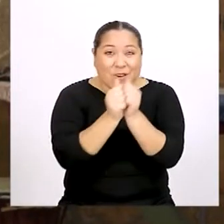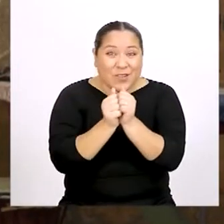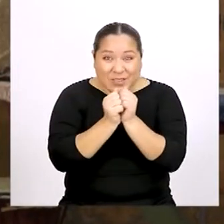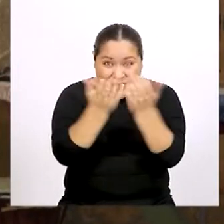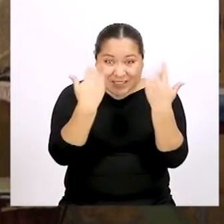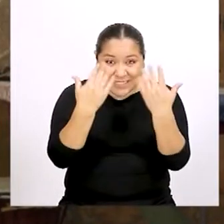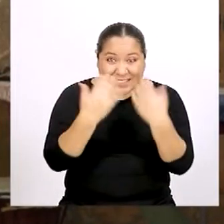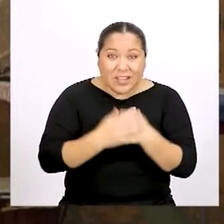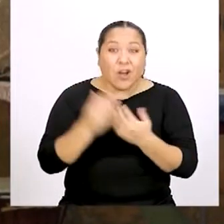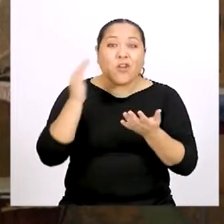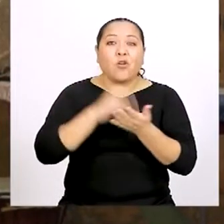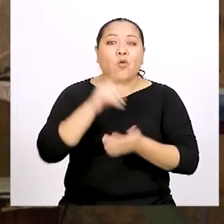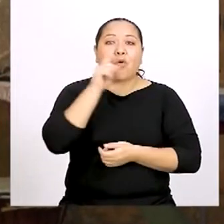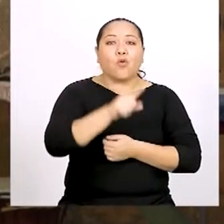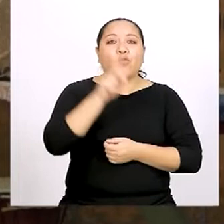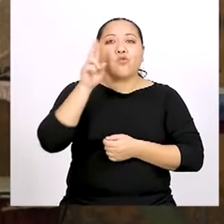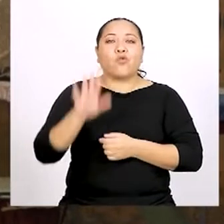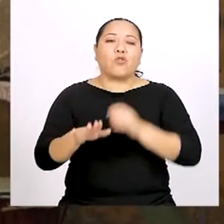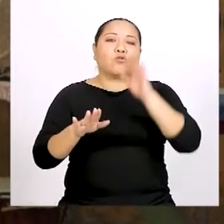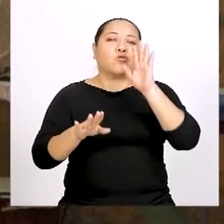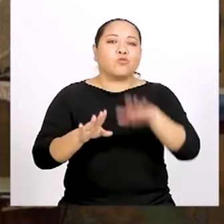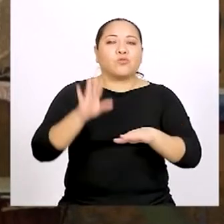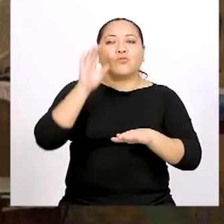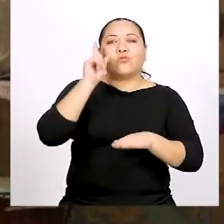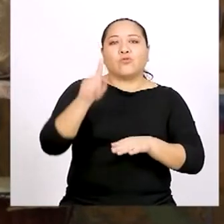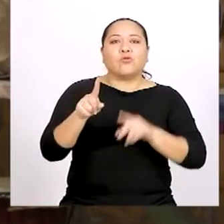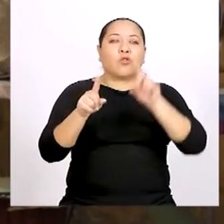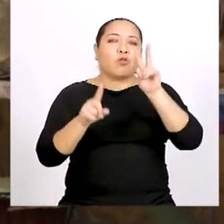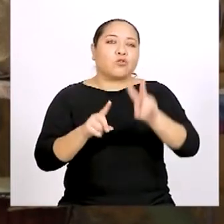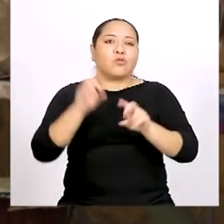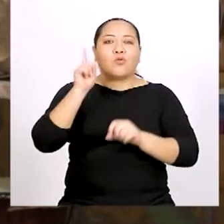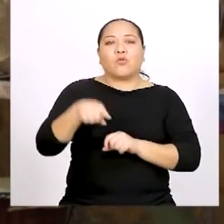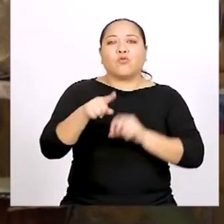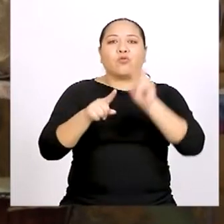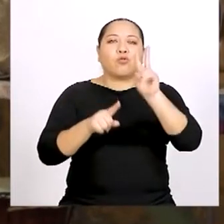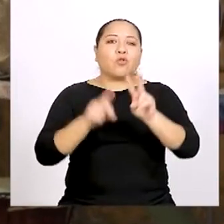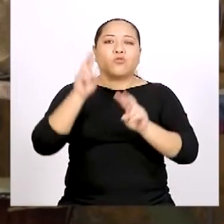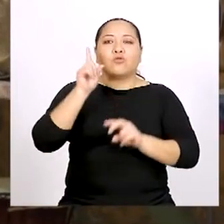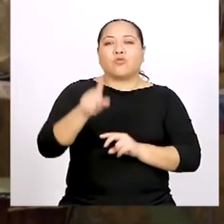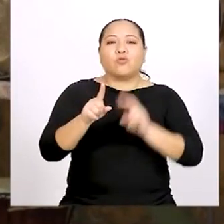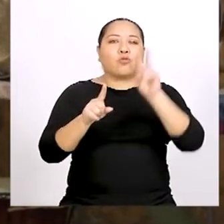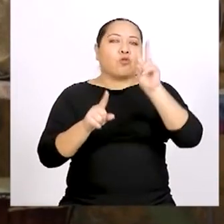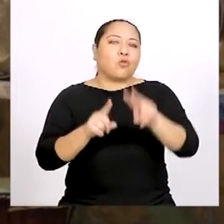tocamos juntos. ¿Juntas? Otra vez. Un, dos. Un, dos.